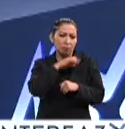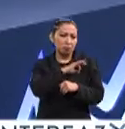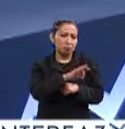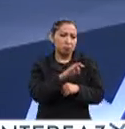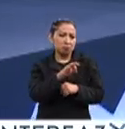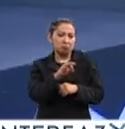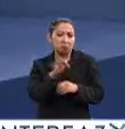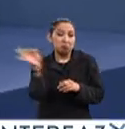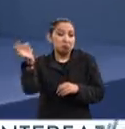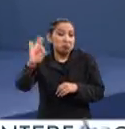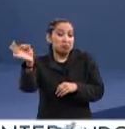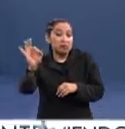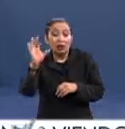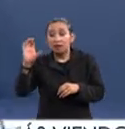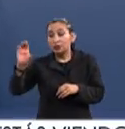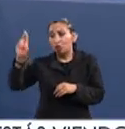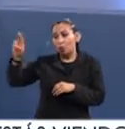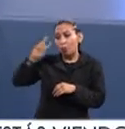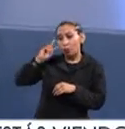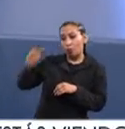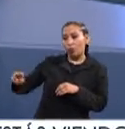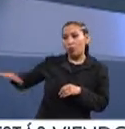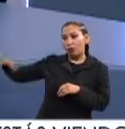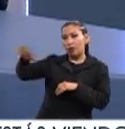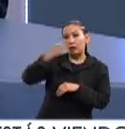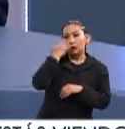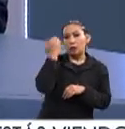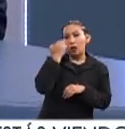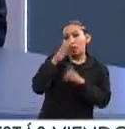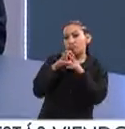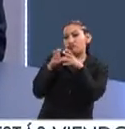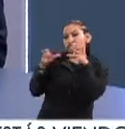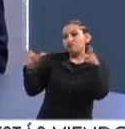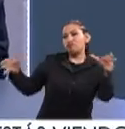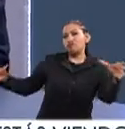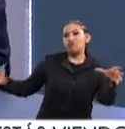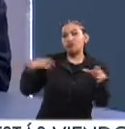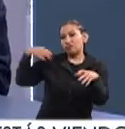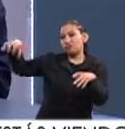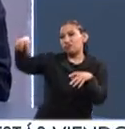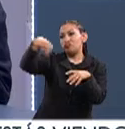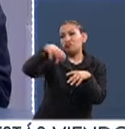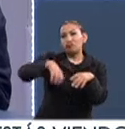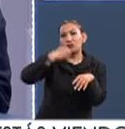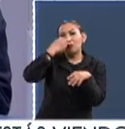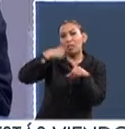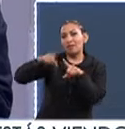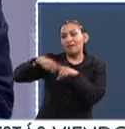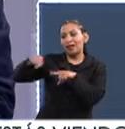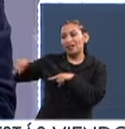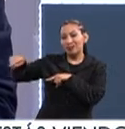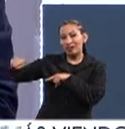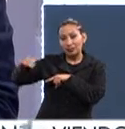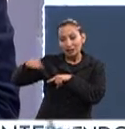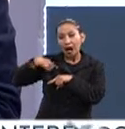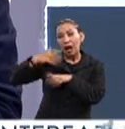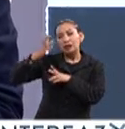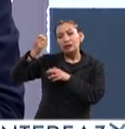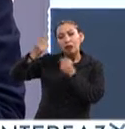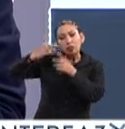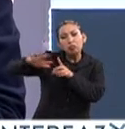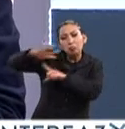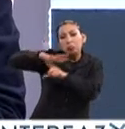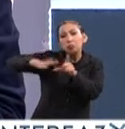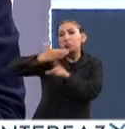decir que de repente, bueno, CEU, el plantel es ciudad universitaria, tiene ciertas